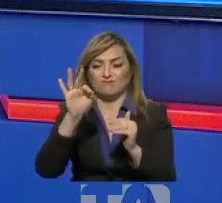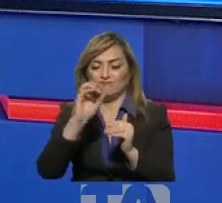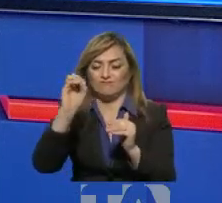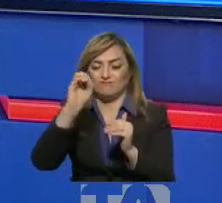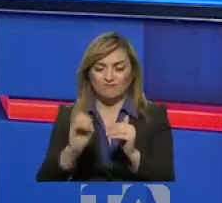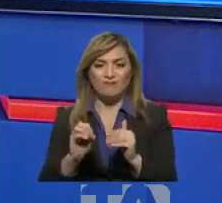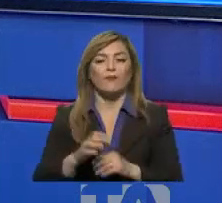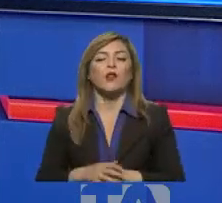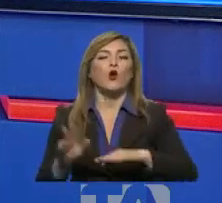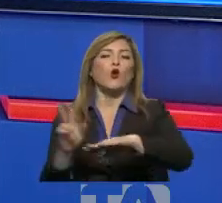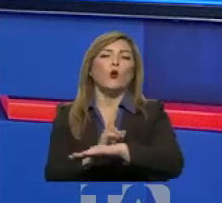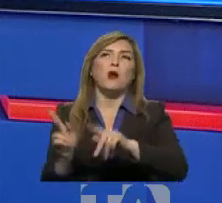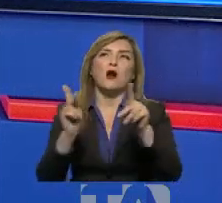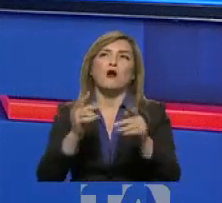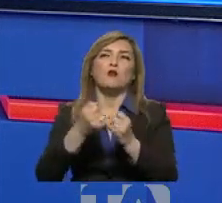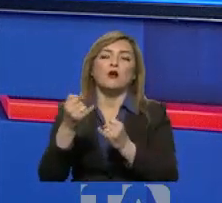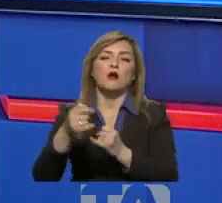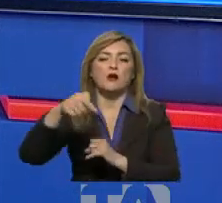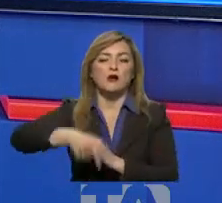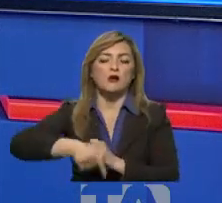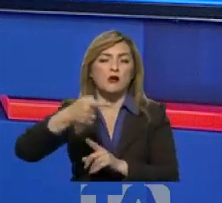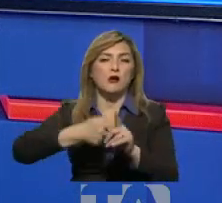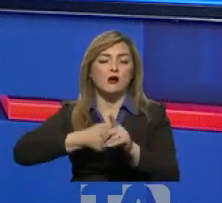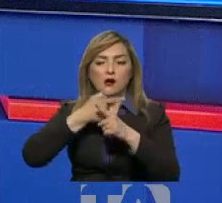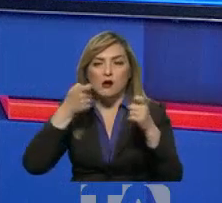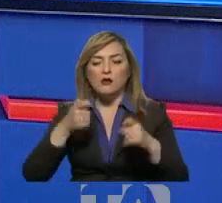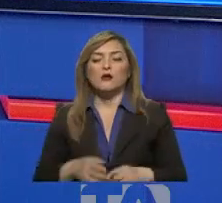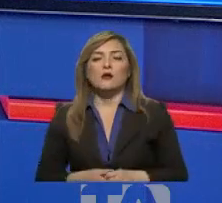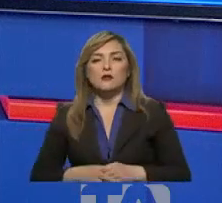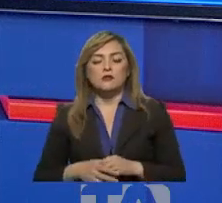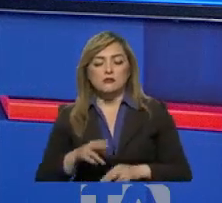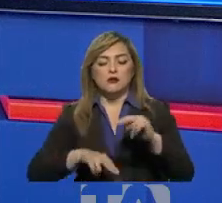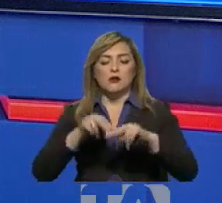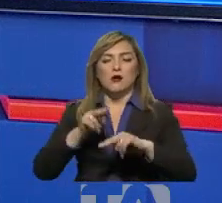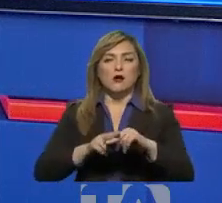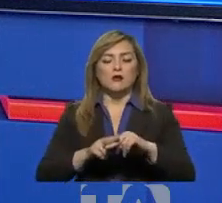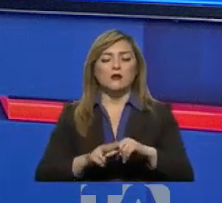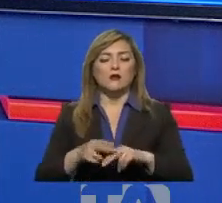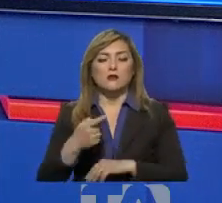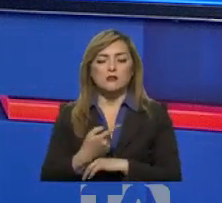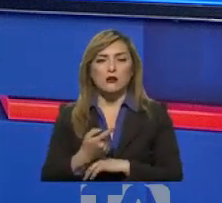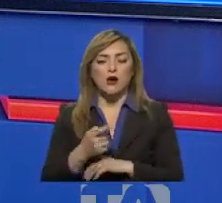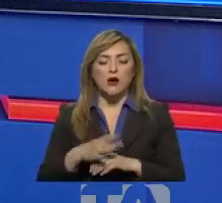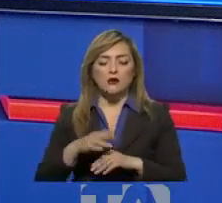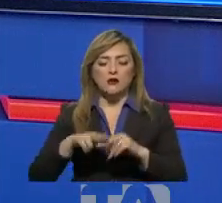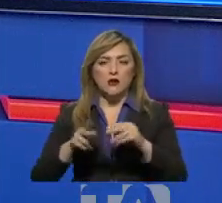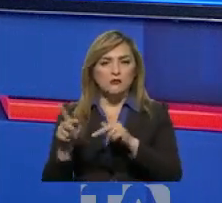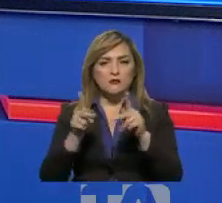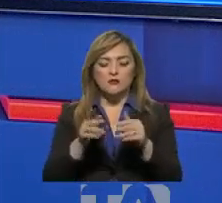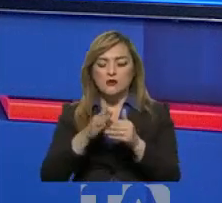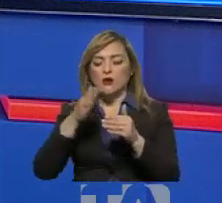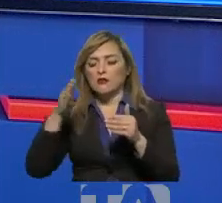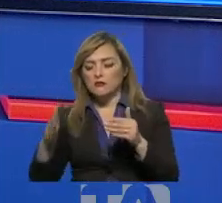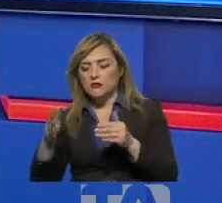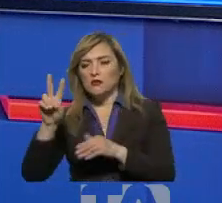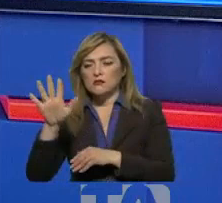tiene previsto sea utilizado a finales de este mes. Aunque su construcción demoró 25 días más de lo planificado, las